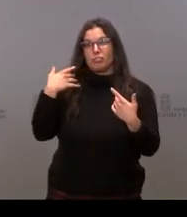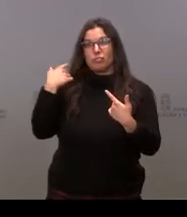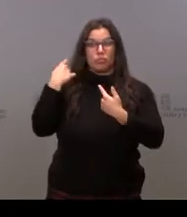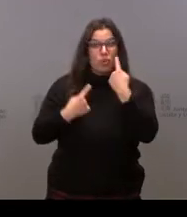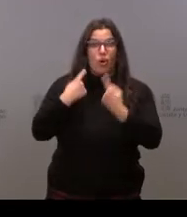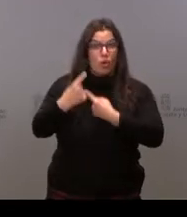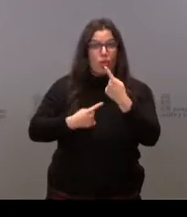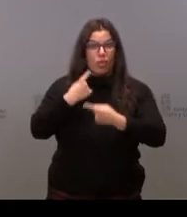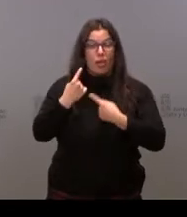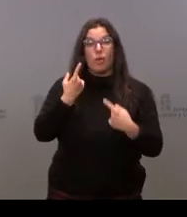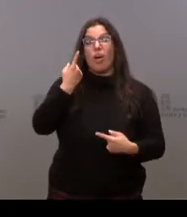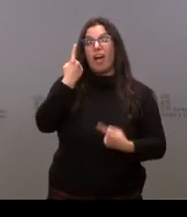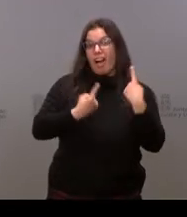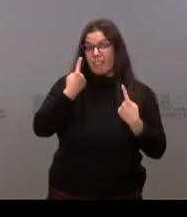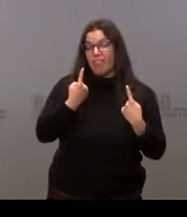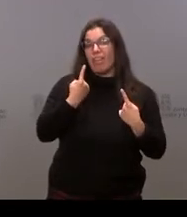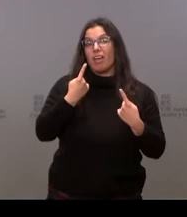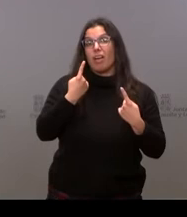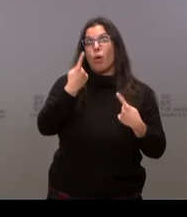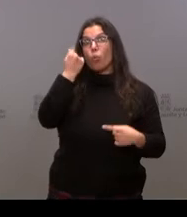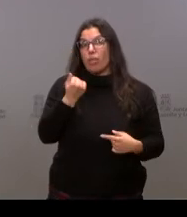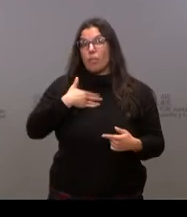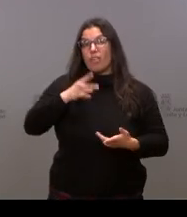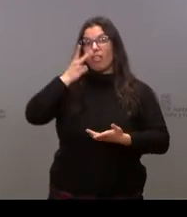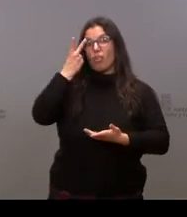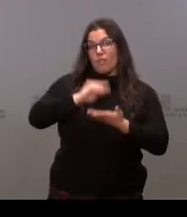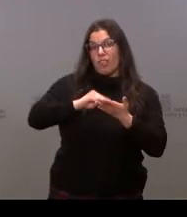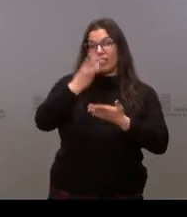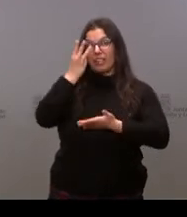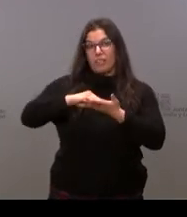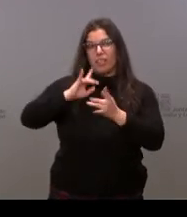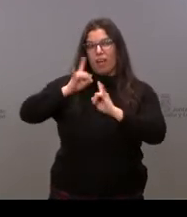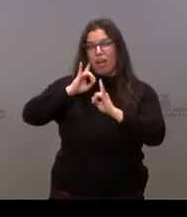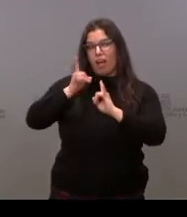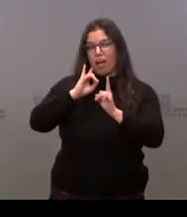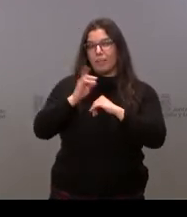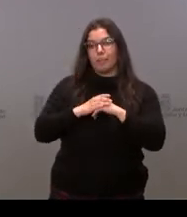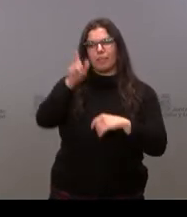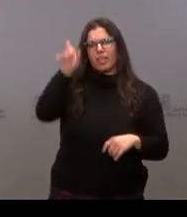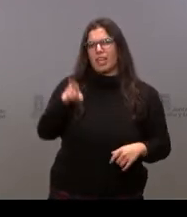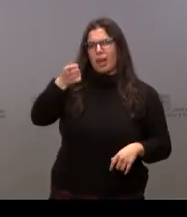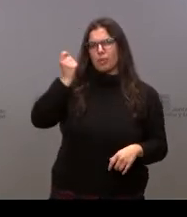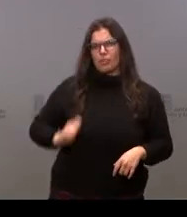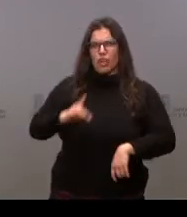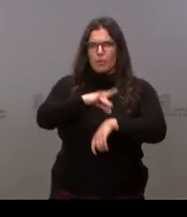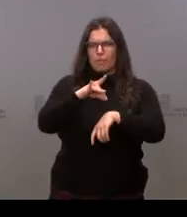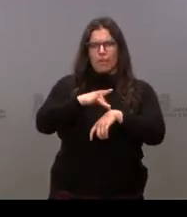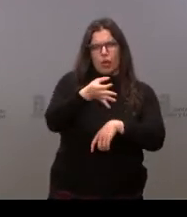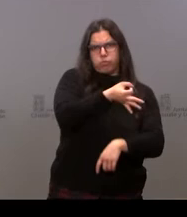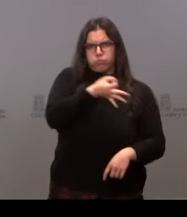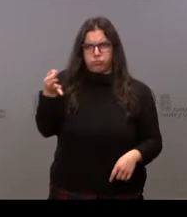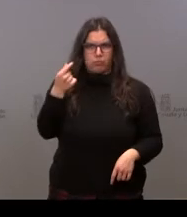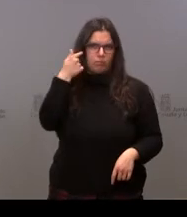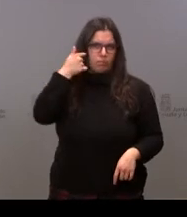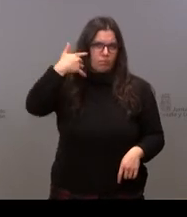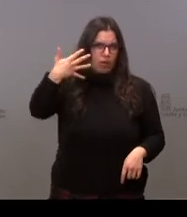que en algunos casos serán dos y tres veces al día es un excelente profesional médico reputado como todo el mundo